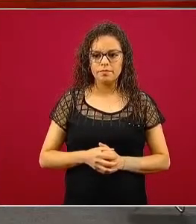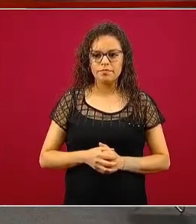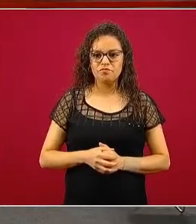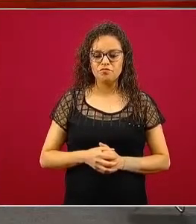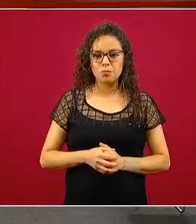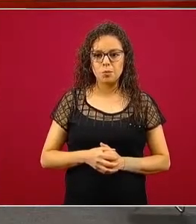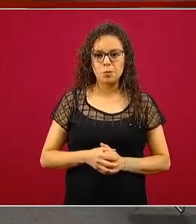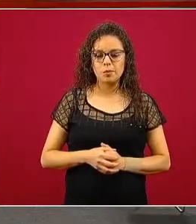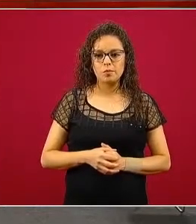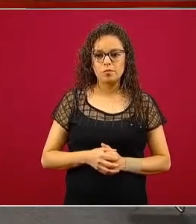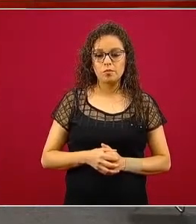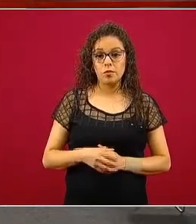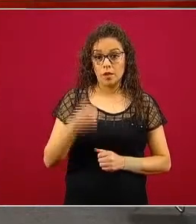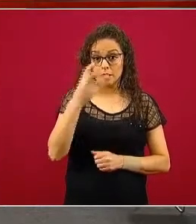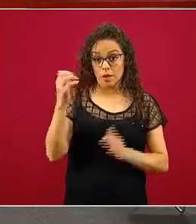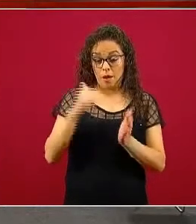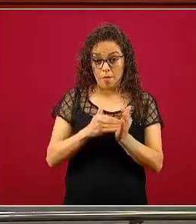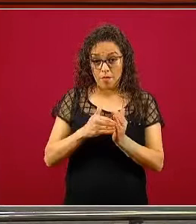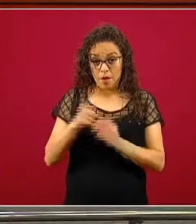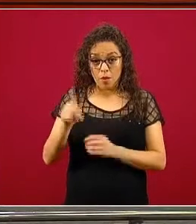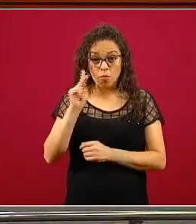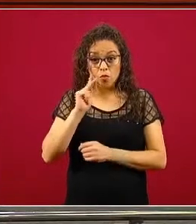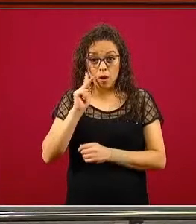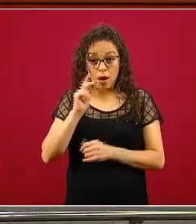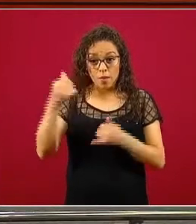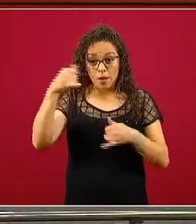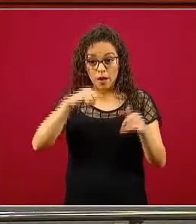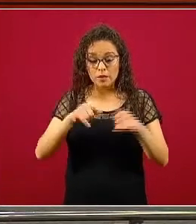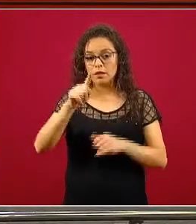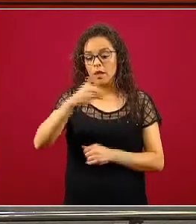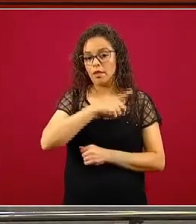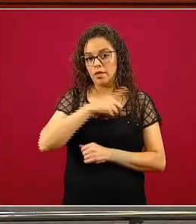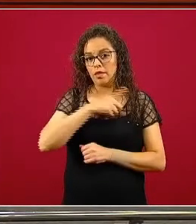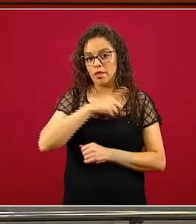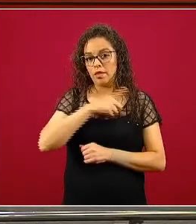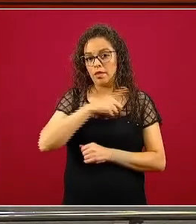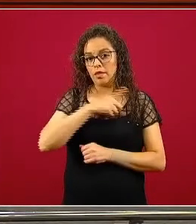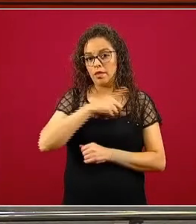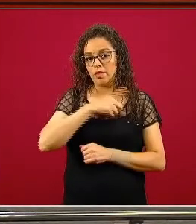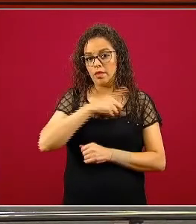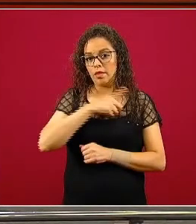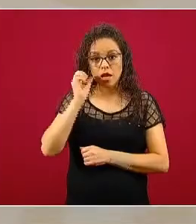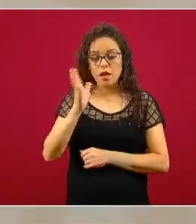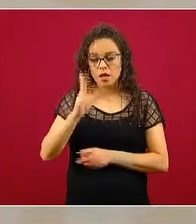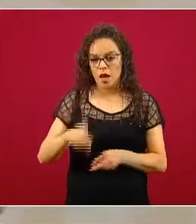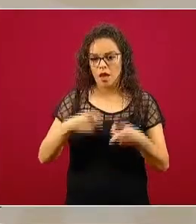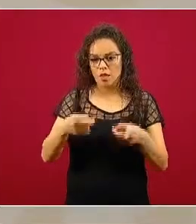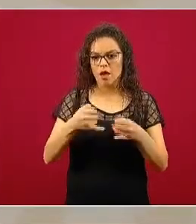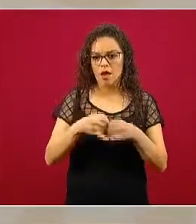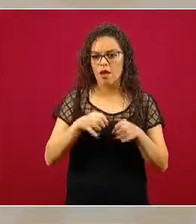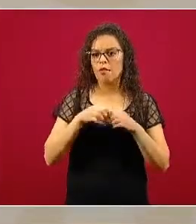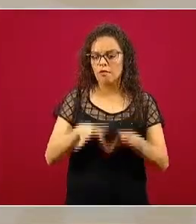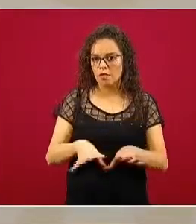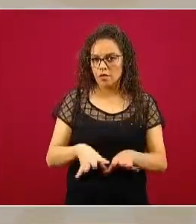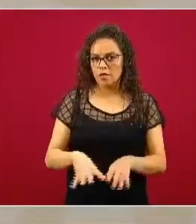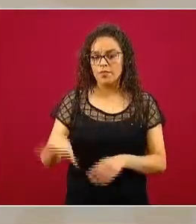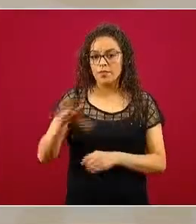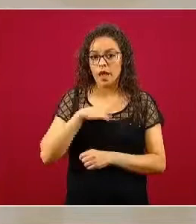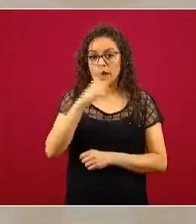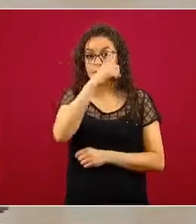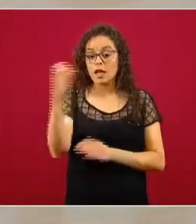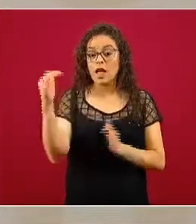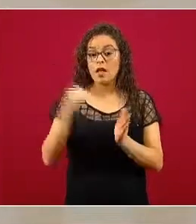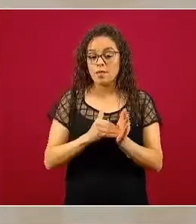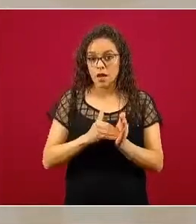Sí, de las 300,000 pruebas, solo recordando, precisamente ayer presentábamos el informe, teníamos 100,000 pruebas